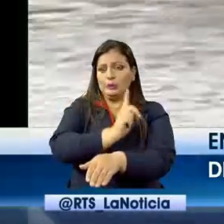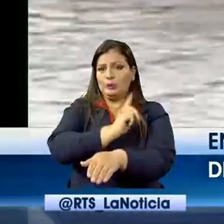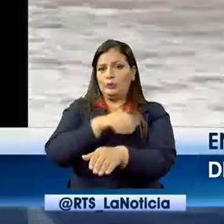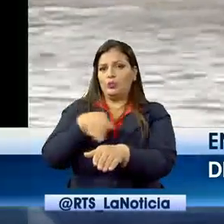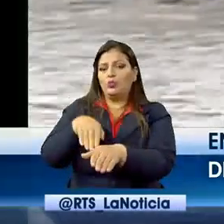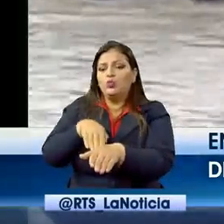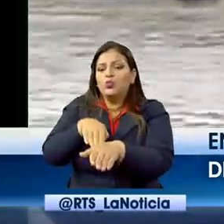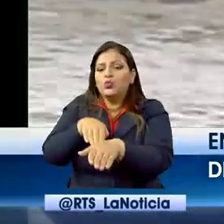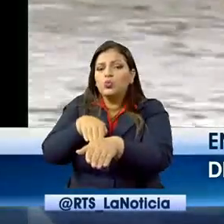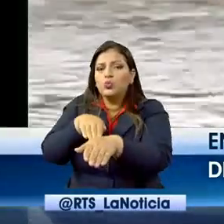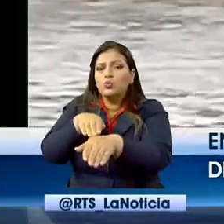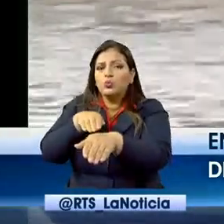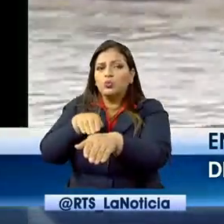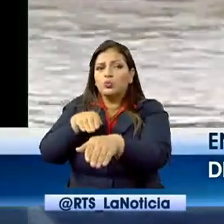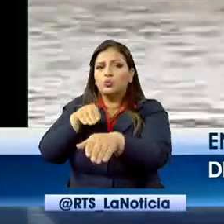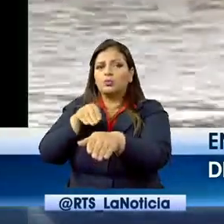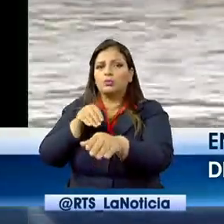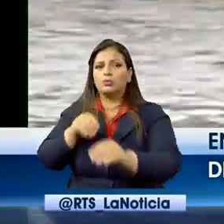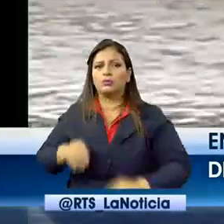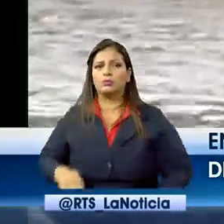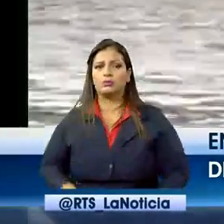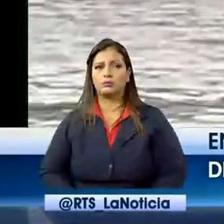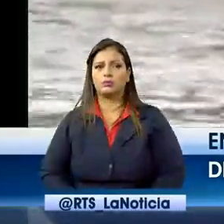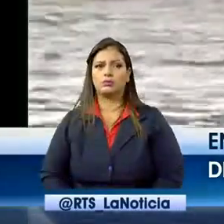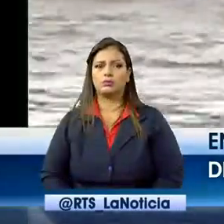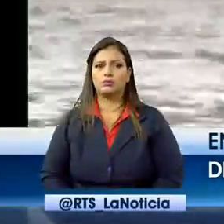quedarse averiados o dañados.